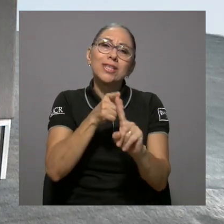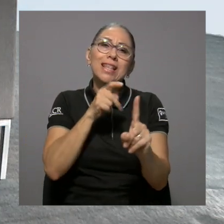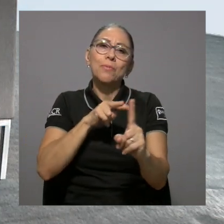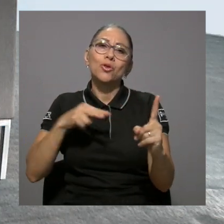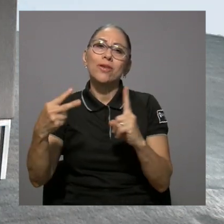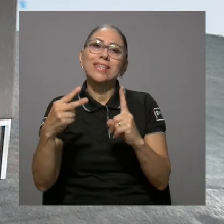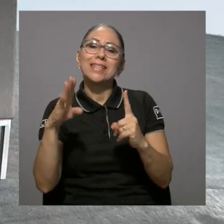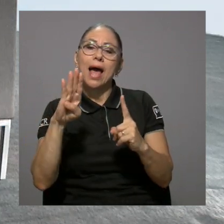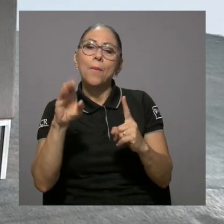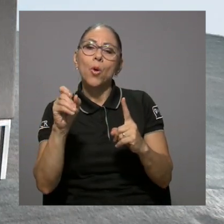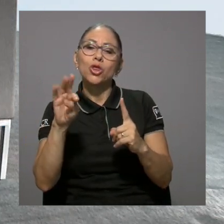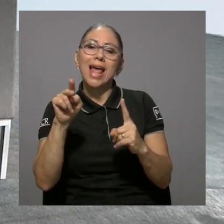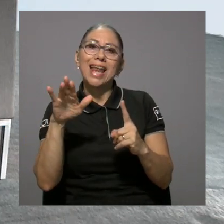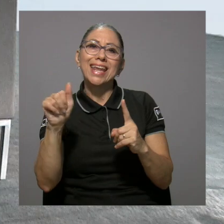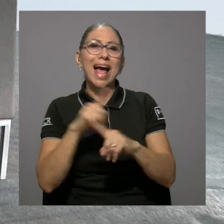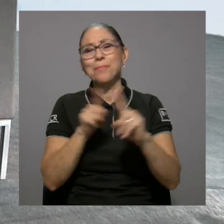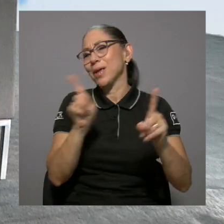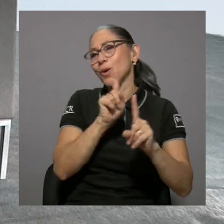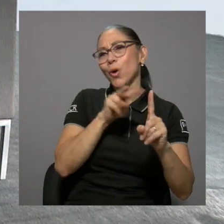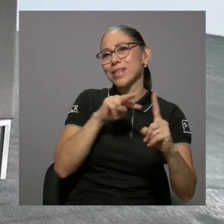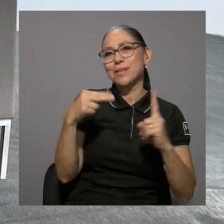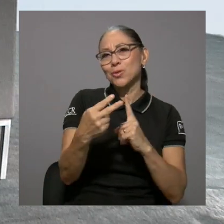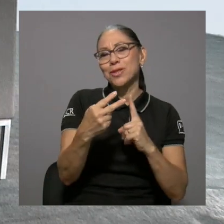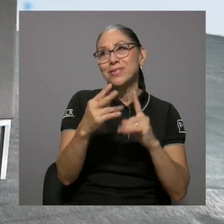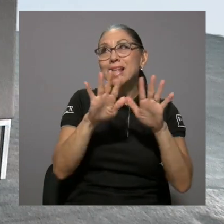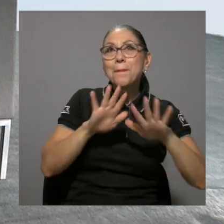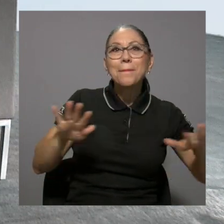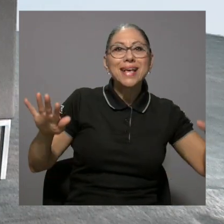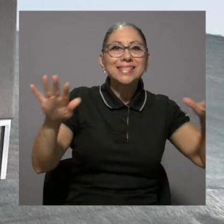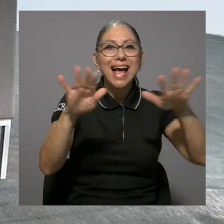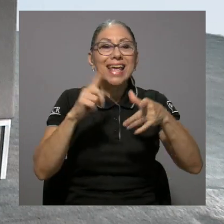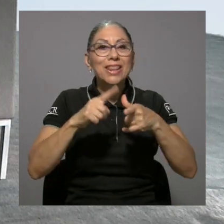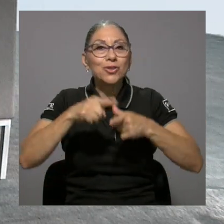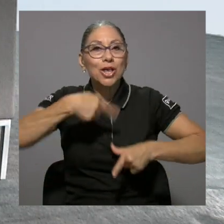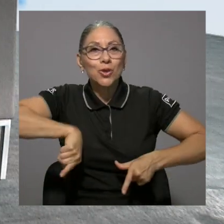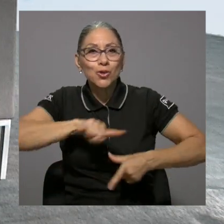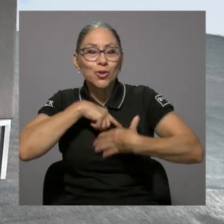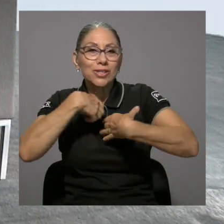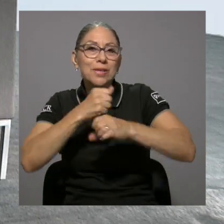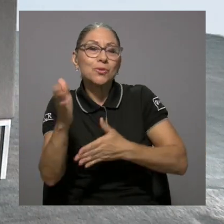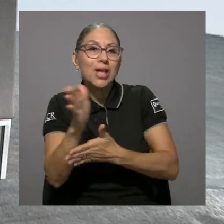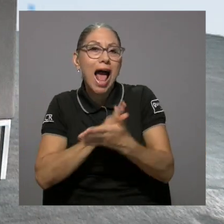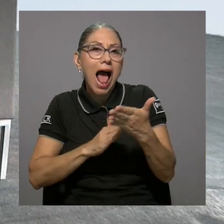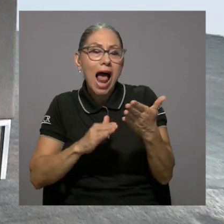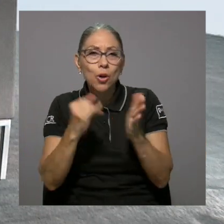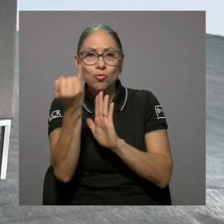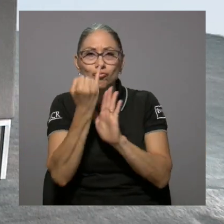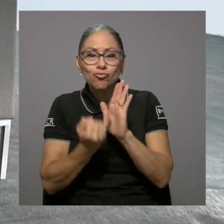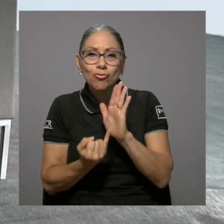tanto desde el punto de vista del paisaje. Entonces aquí hicimos un cuadro de uso paisajístico que es,